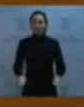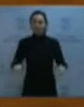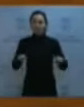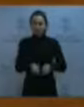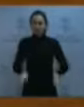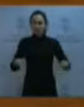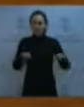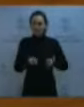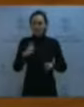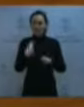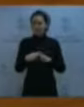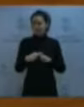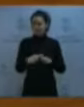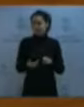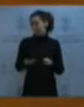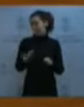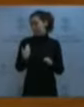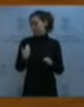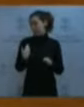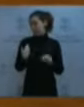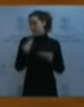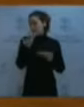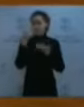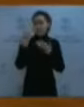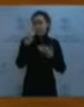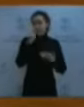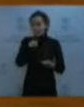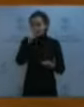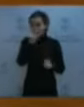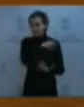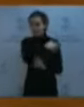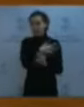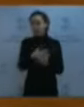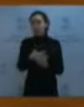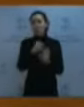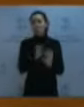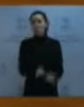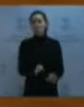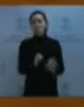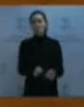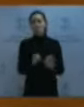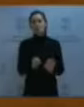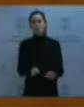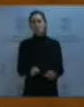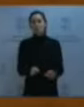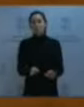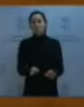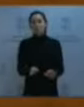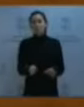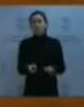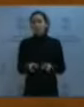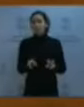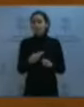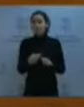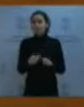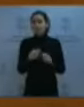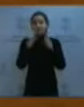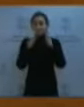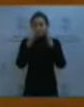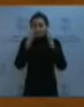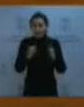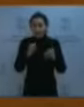hechas desde los últimos 10 o 12 años y no hay nada nuevo bajo el sol, ninguna novedad política que se traduzca